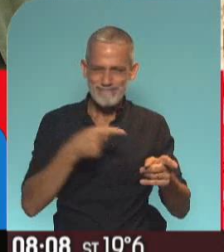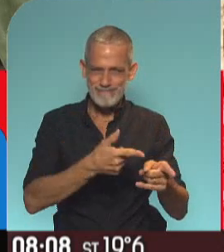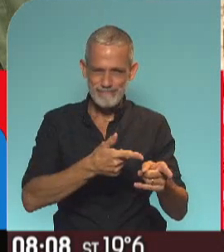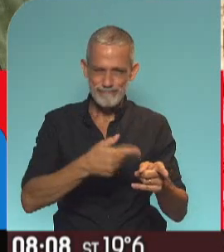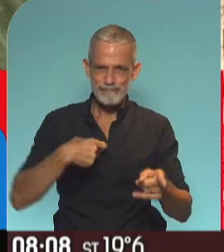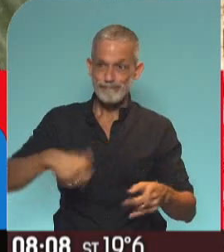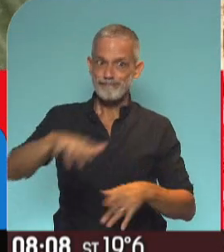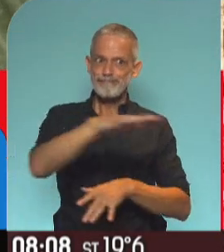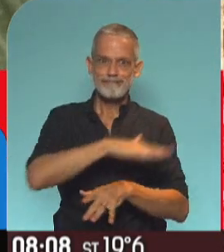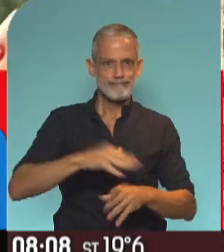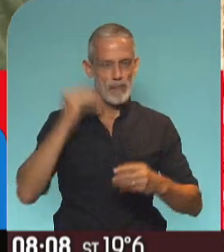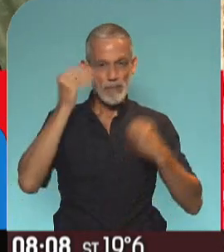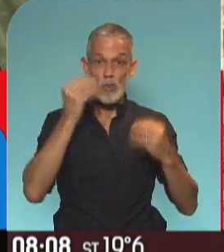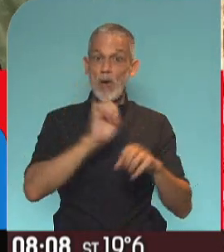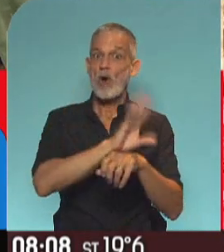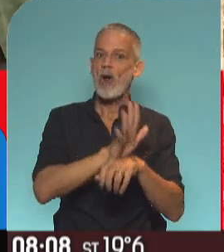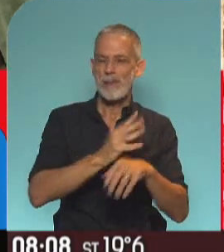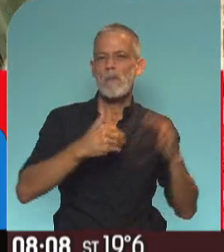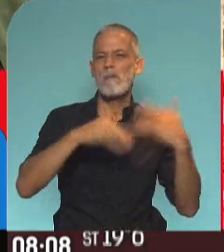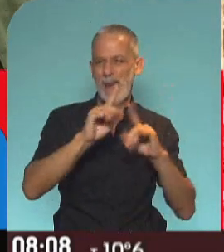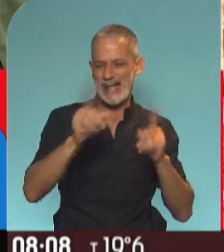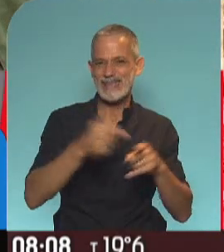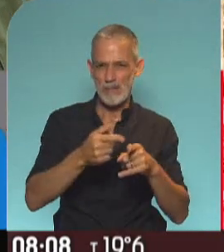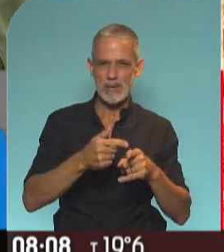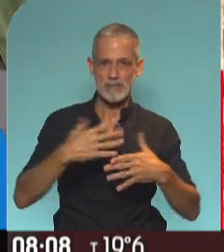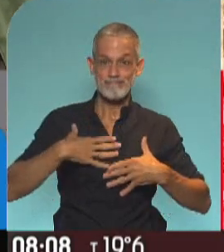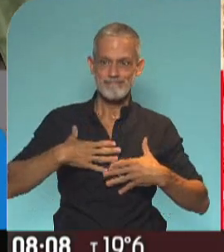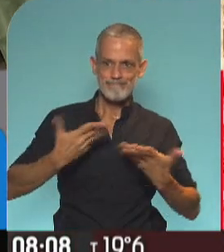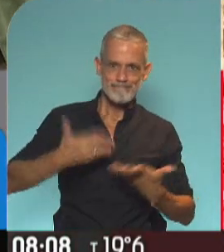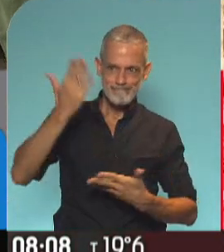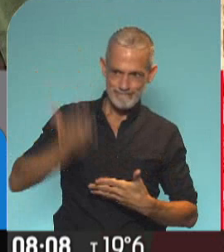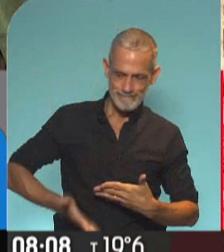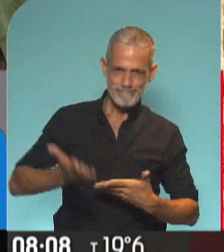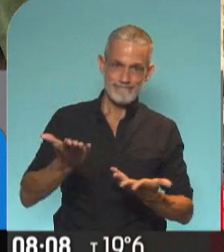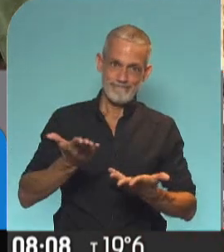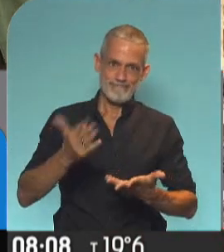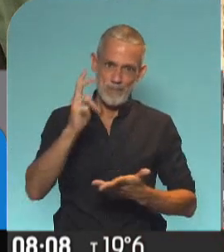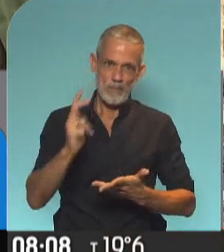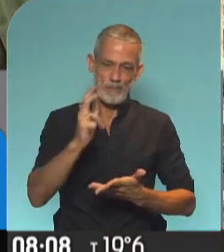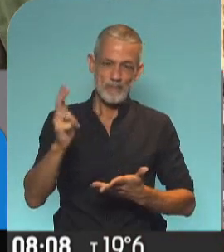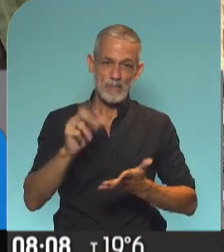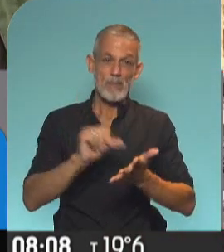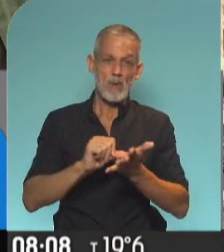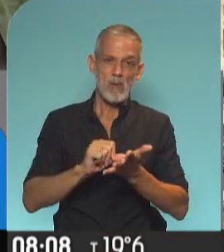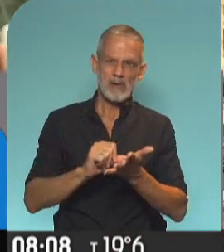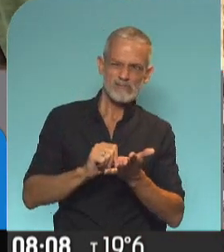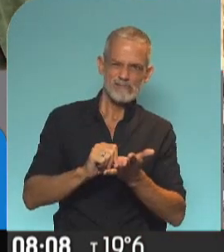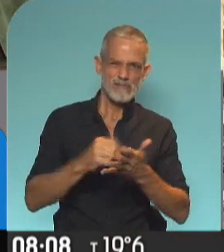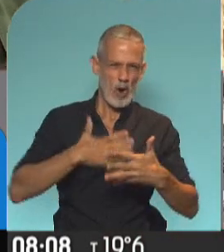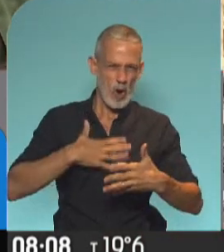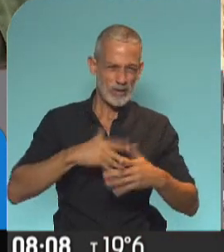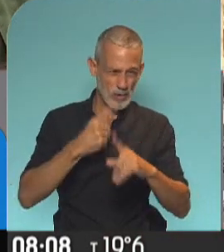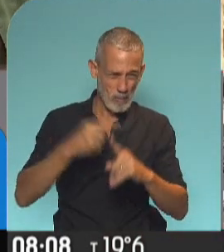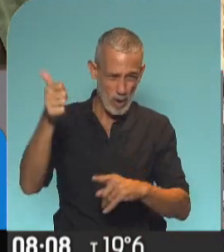todos muy preocupados por la pandemia, pero lo que más preocupa es la integridad física del Papa, dado que en Irak no es bien recibido, entonces llega en un